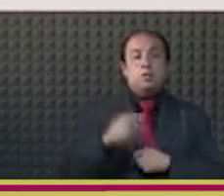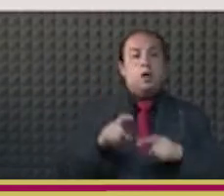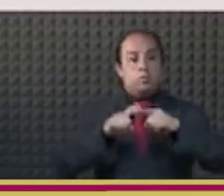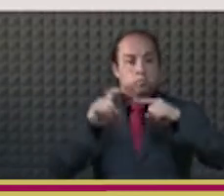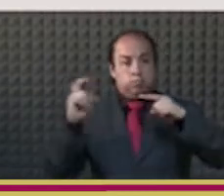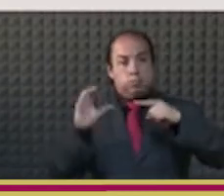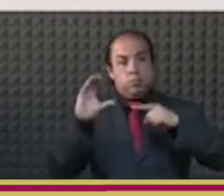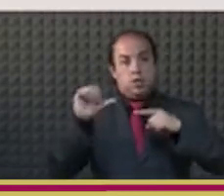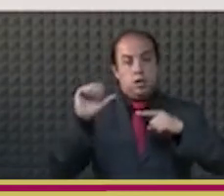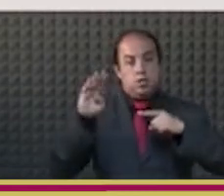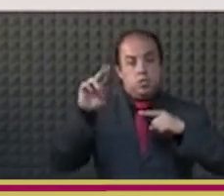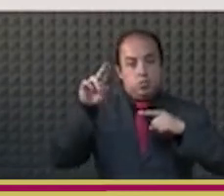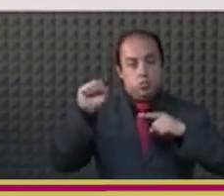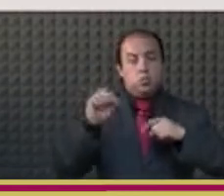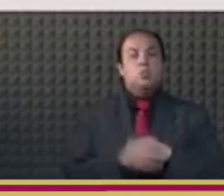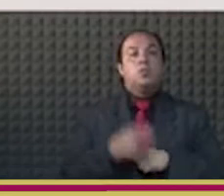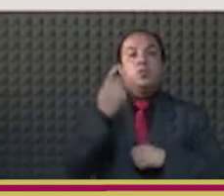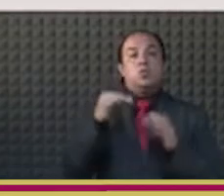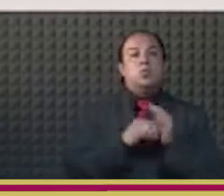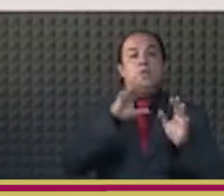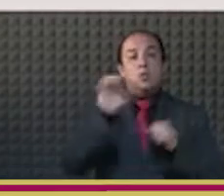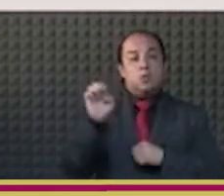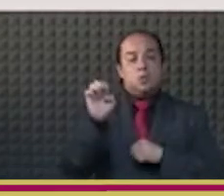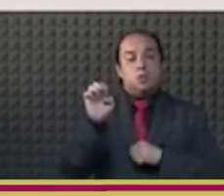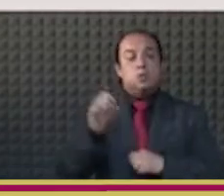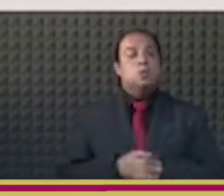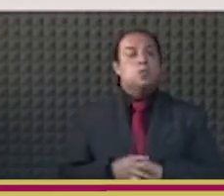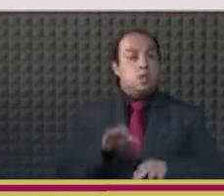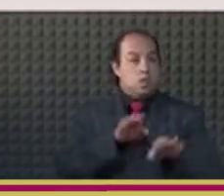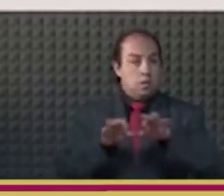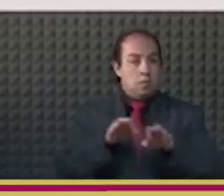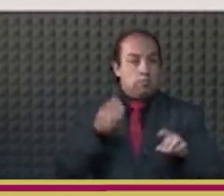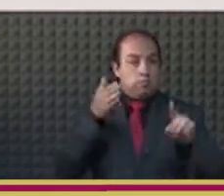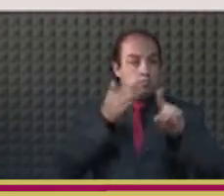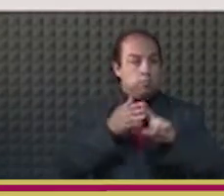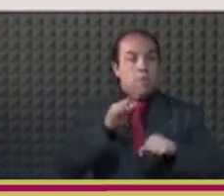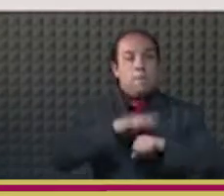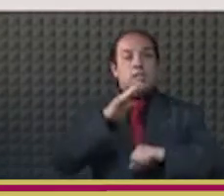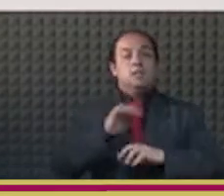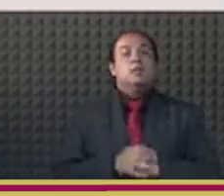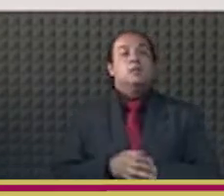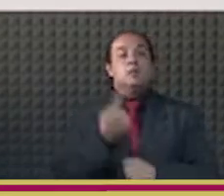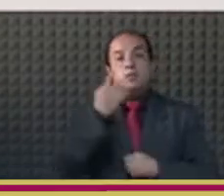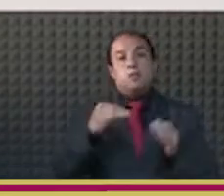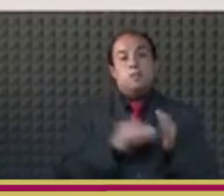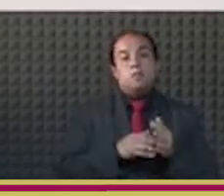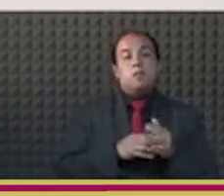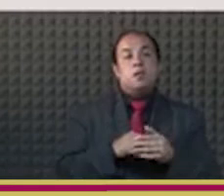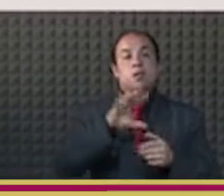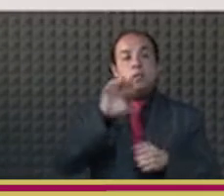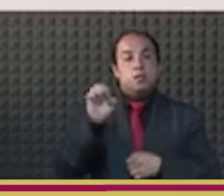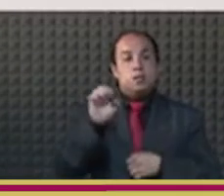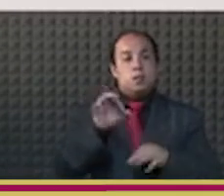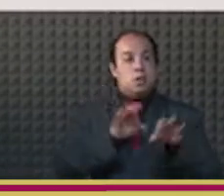del Cablebús con 2,500 empleos directos y más de 1,500 empleos